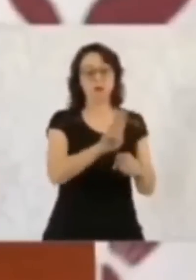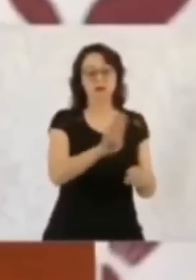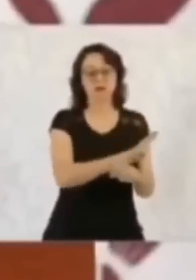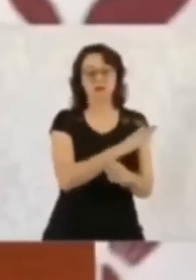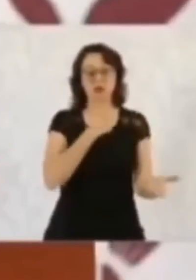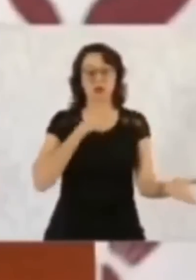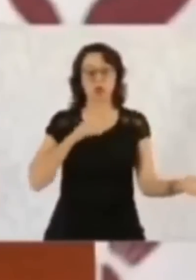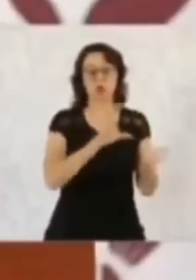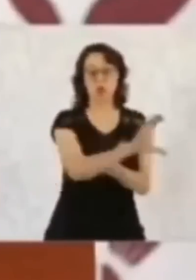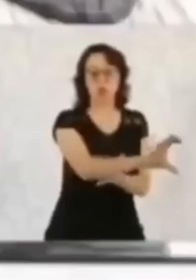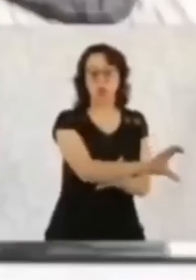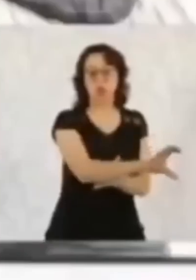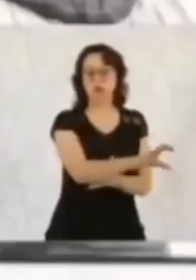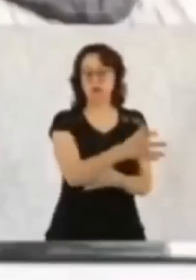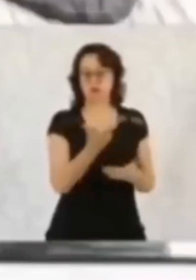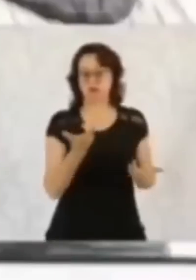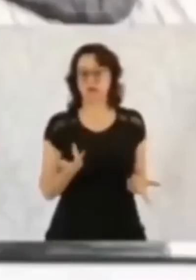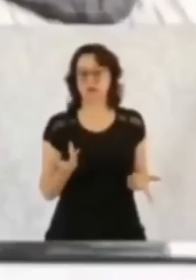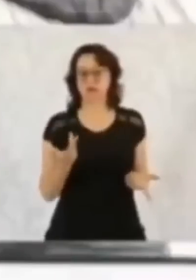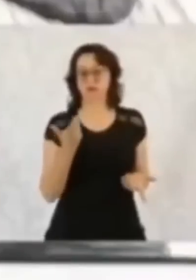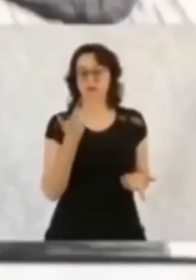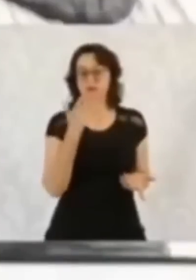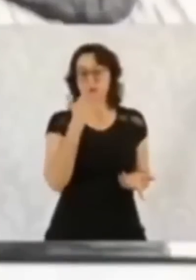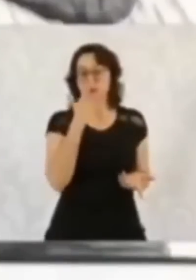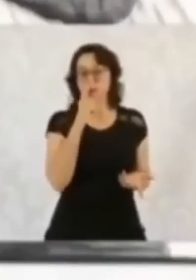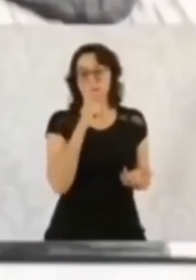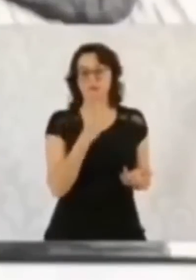alguna afectación por